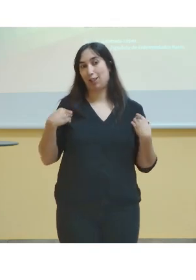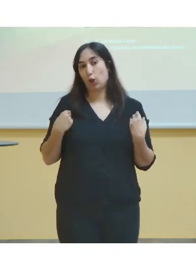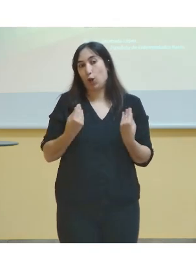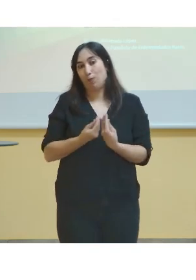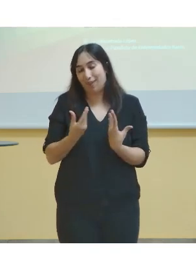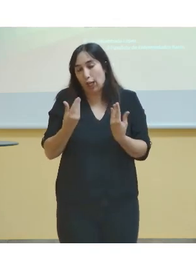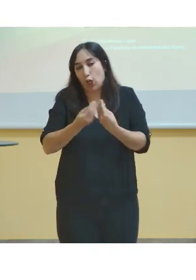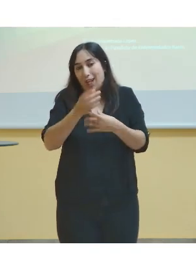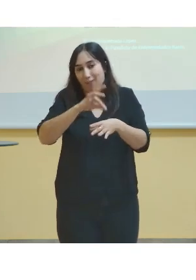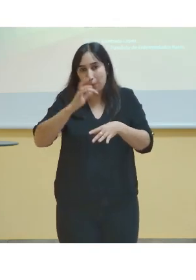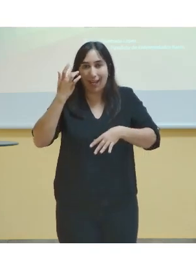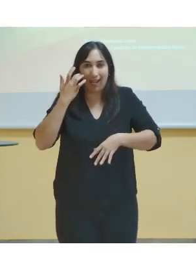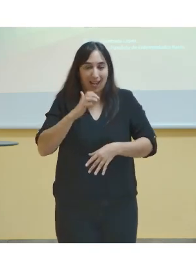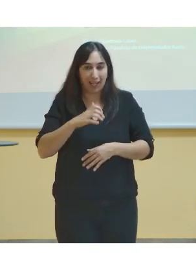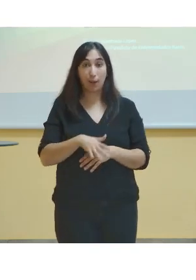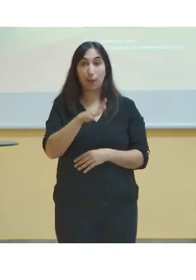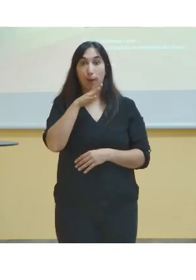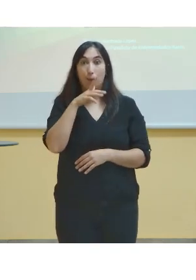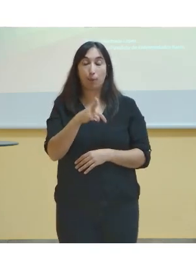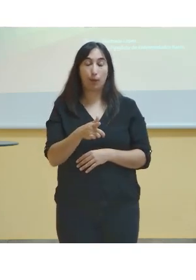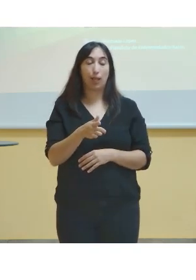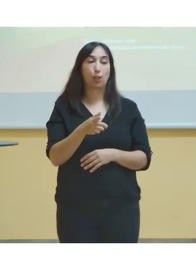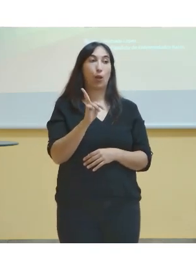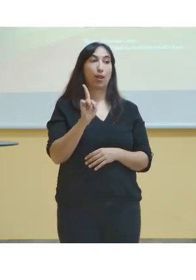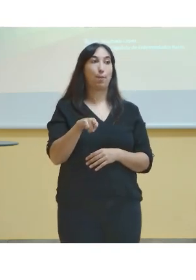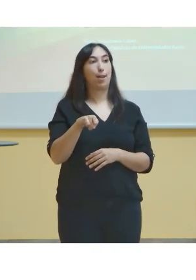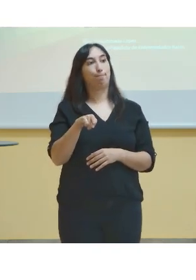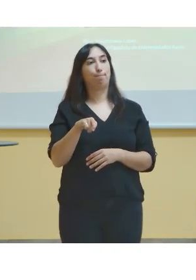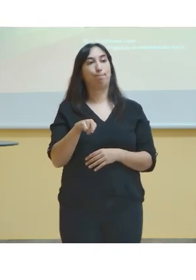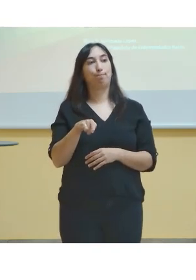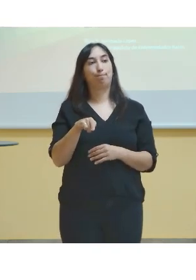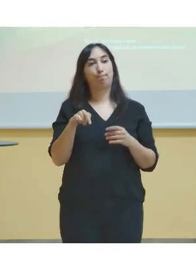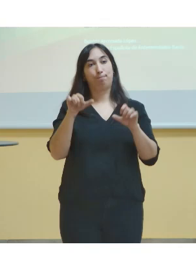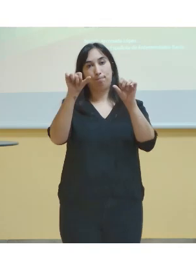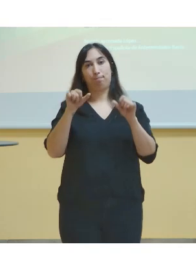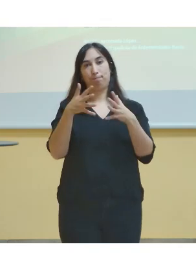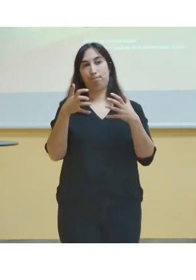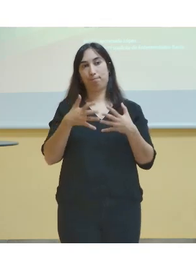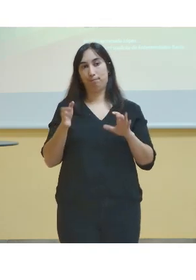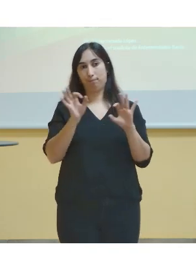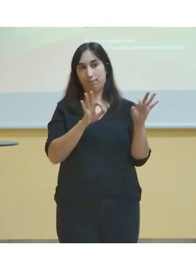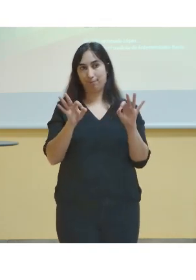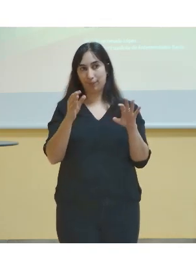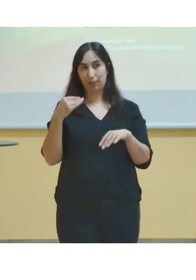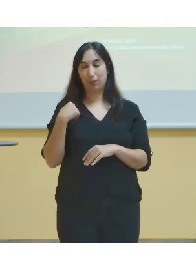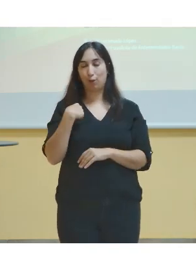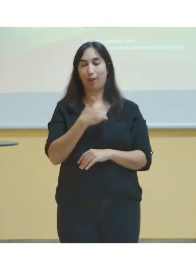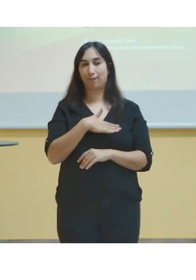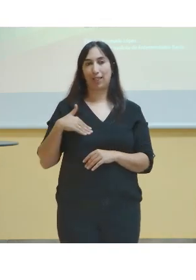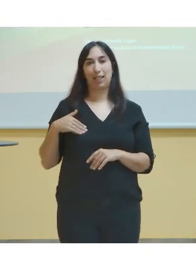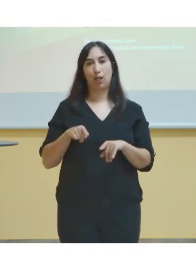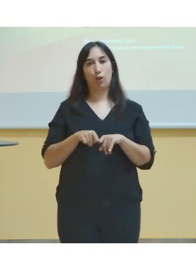con una enfermedad rara, ¿no? Y por eso, en su momento, pues desarrollamos estas infografías. Pues en eso es un poco lo que yo